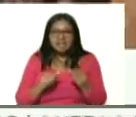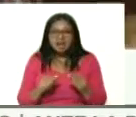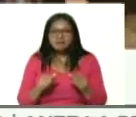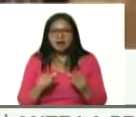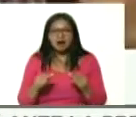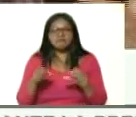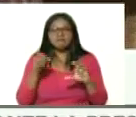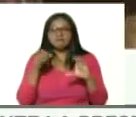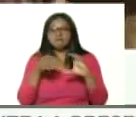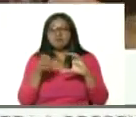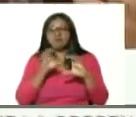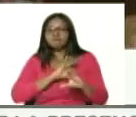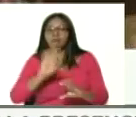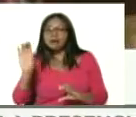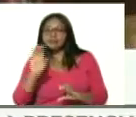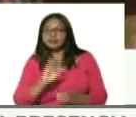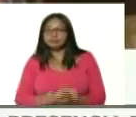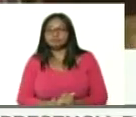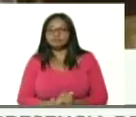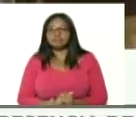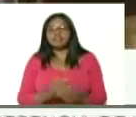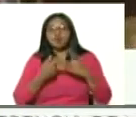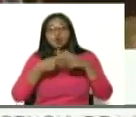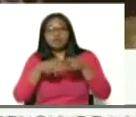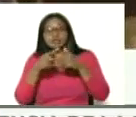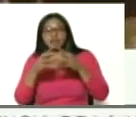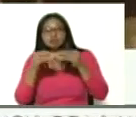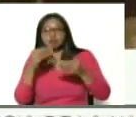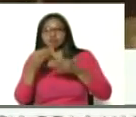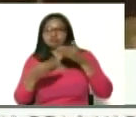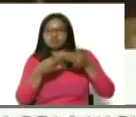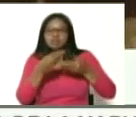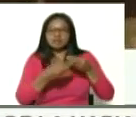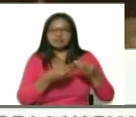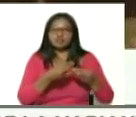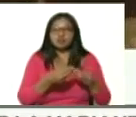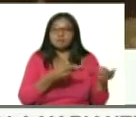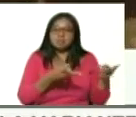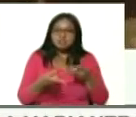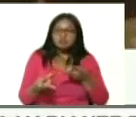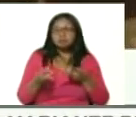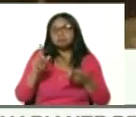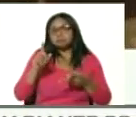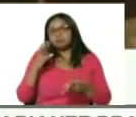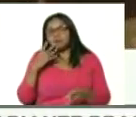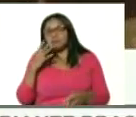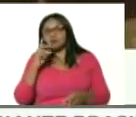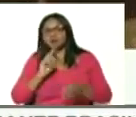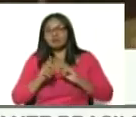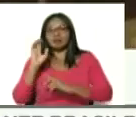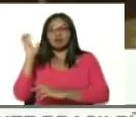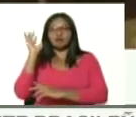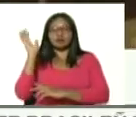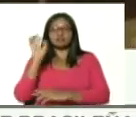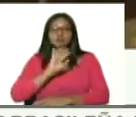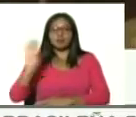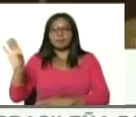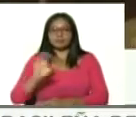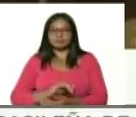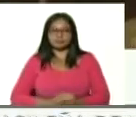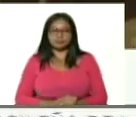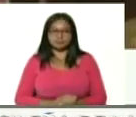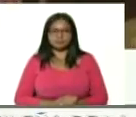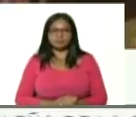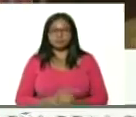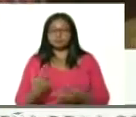permanente de los cursos, de los talleres y de los esfuerzos que se estén haciendo y las invitaciones que hayan, que se den en el Congreso de la Patria. Otra